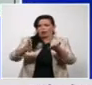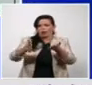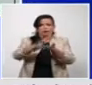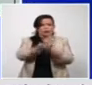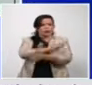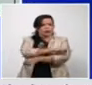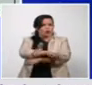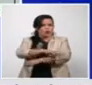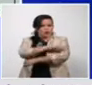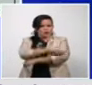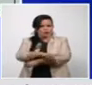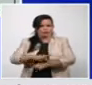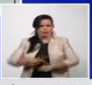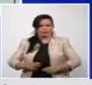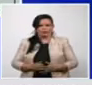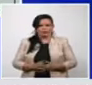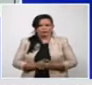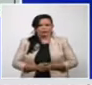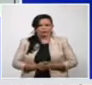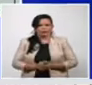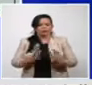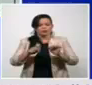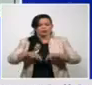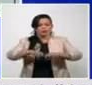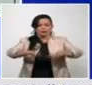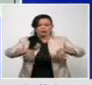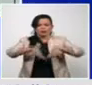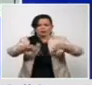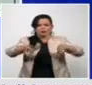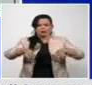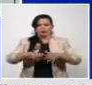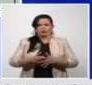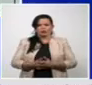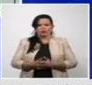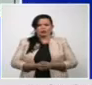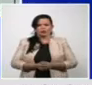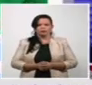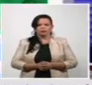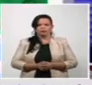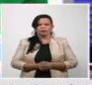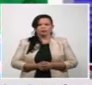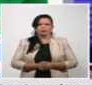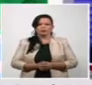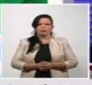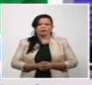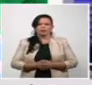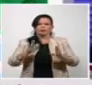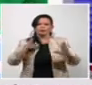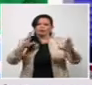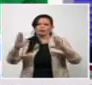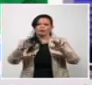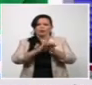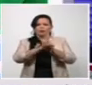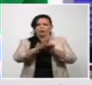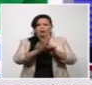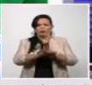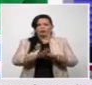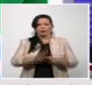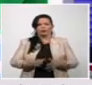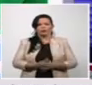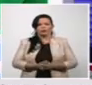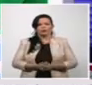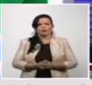el día de hoy. Esta es la situación, Gisela, del comportamiento. Finalmente el gráfico que